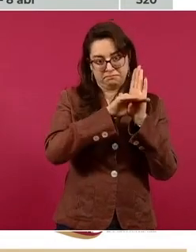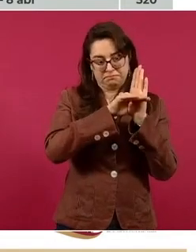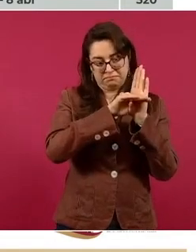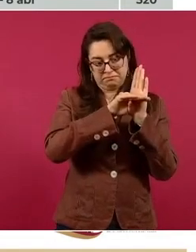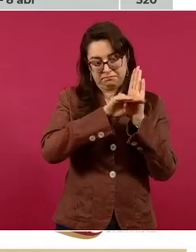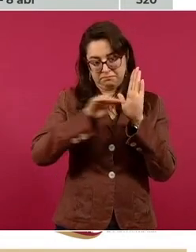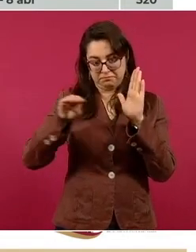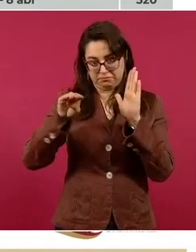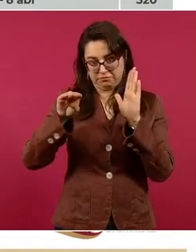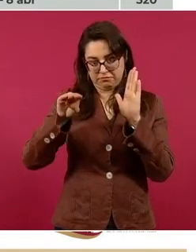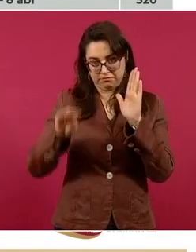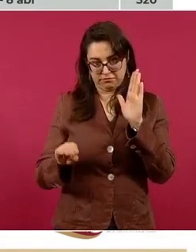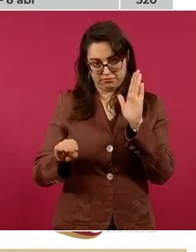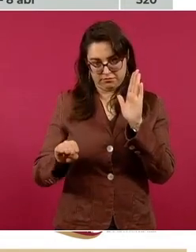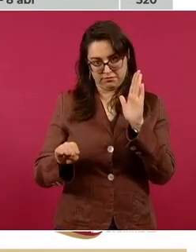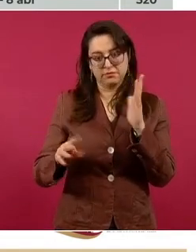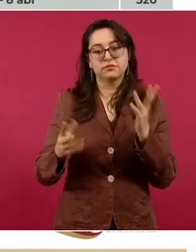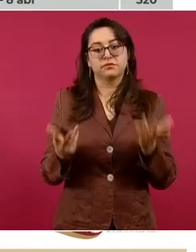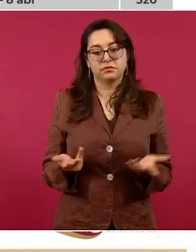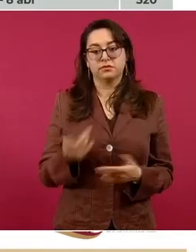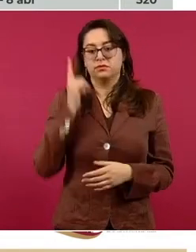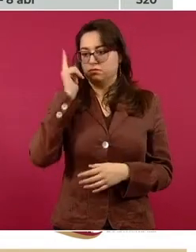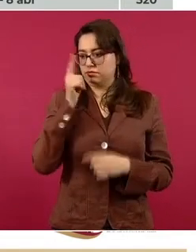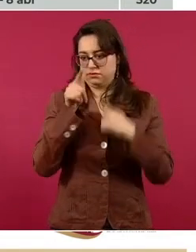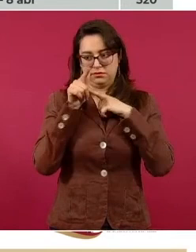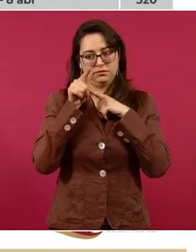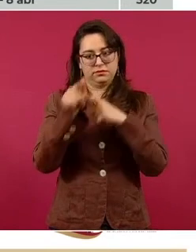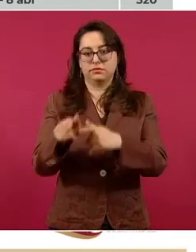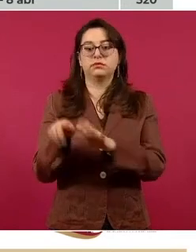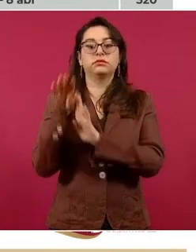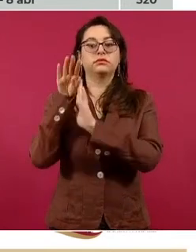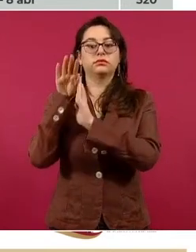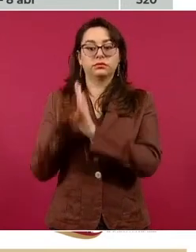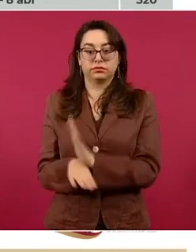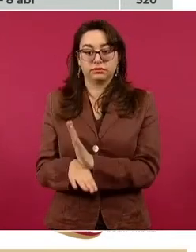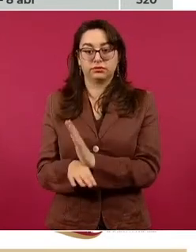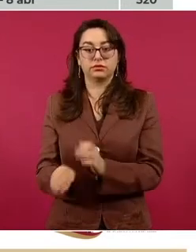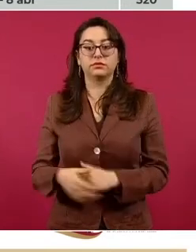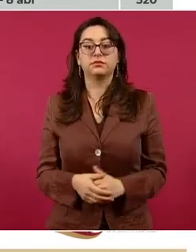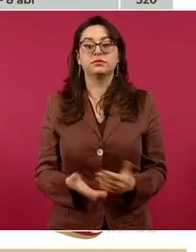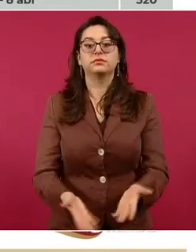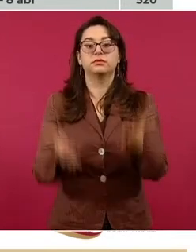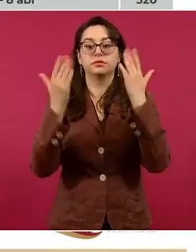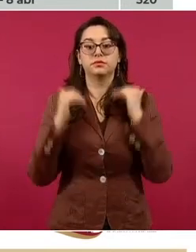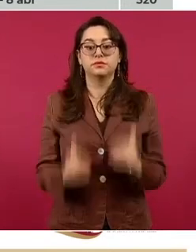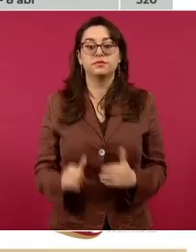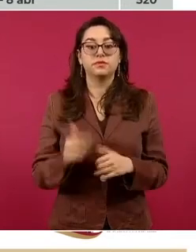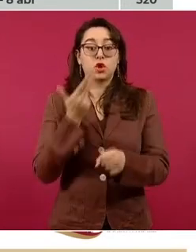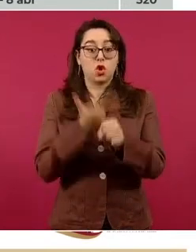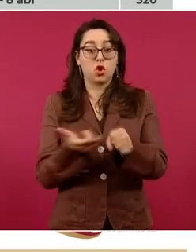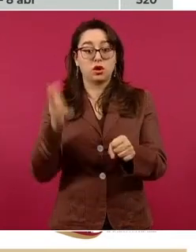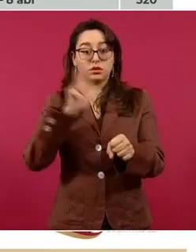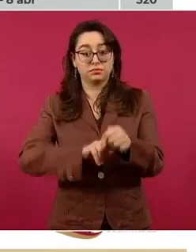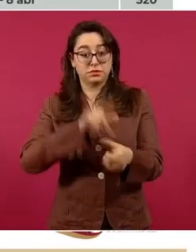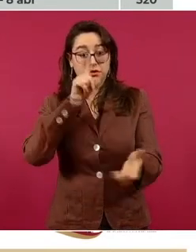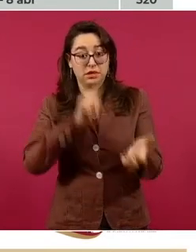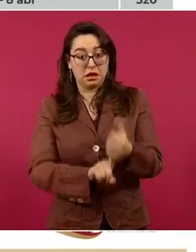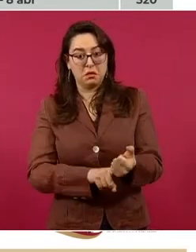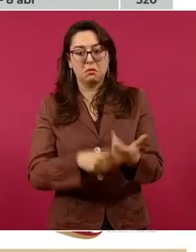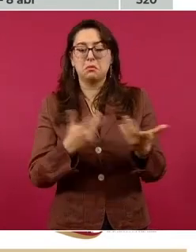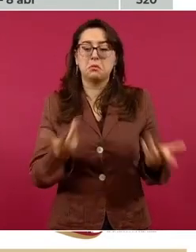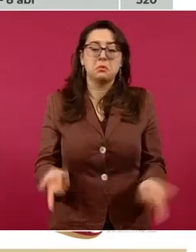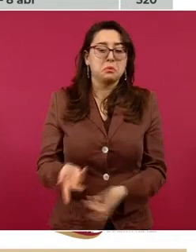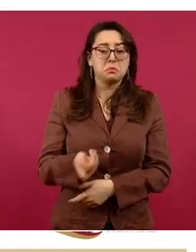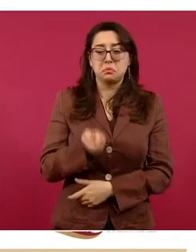una tendencia a esta reducción. Por su parte, la hospitalización se ha permanecido en niveles mínimos de 4% y 1%